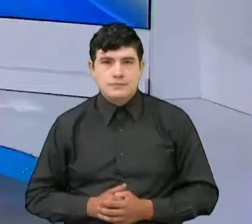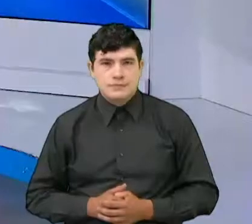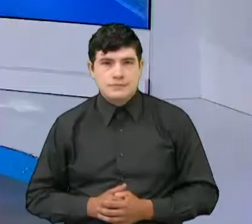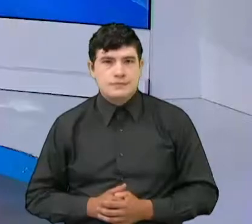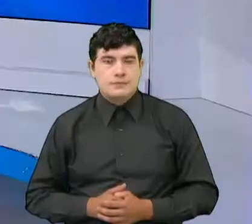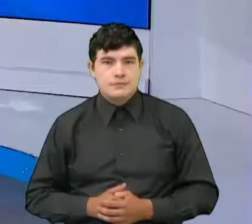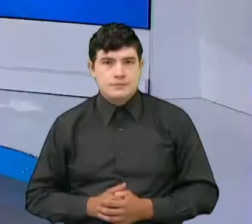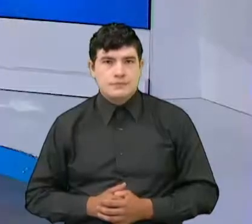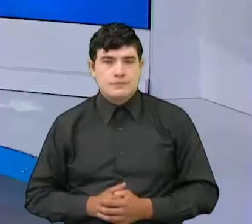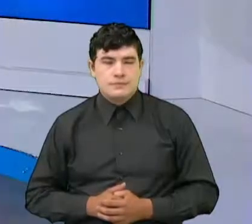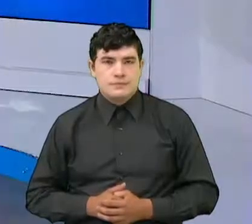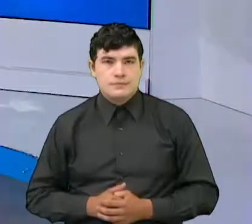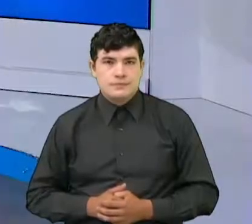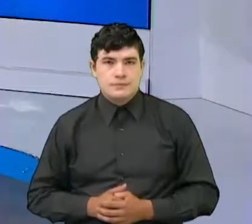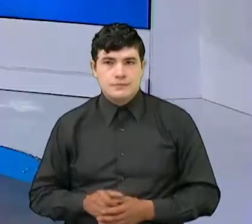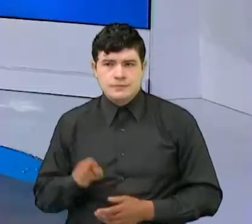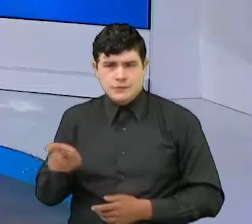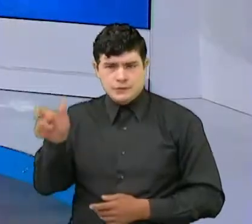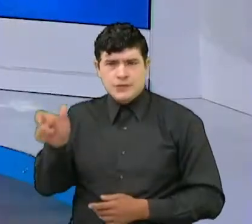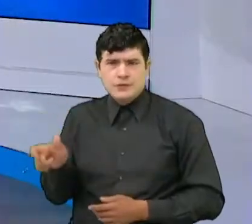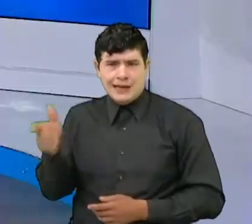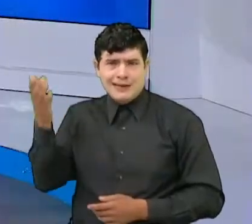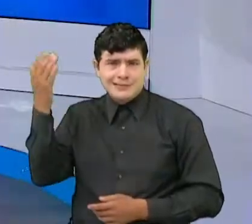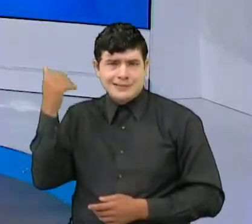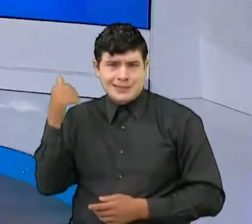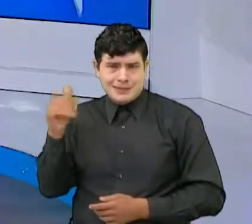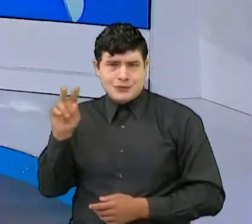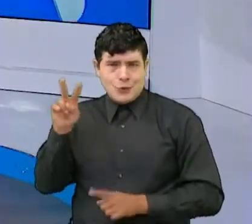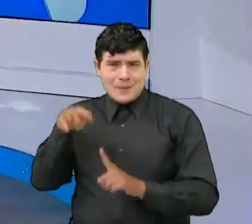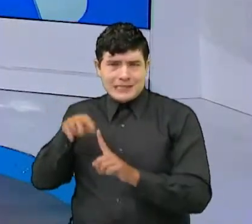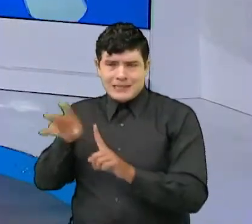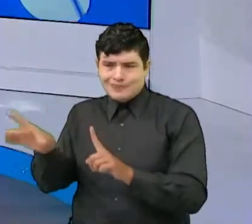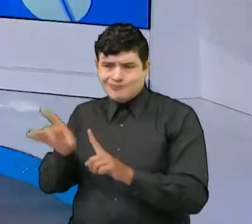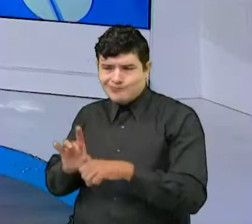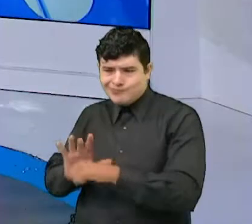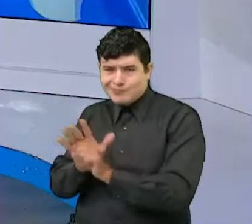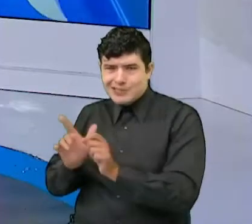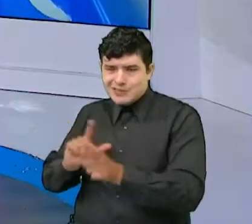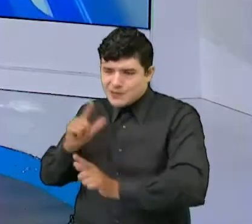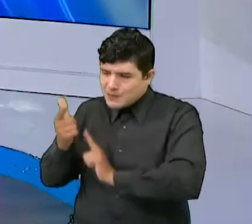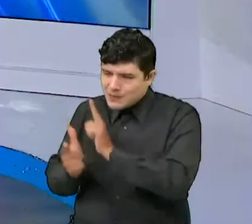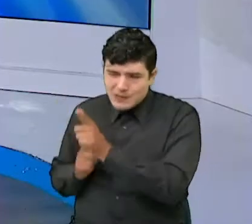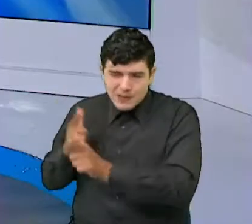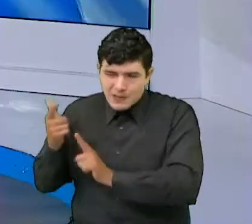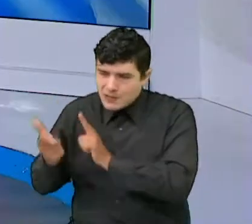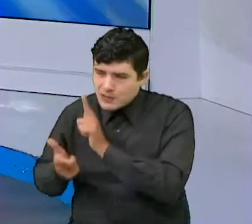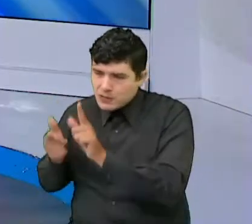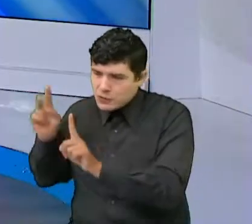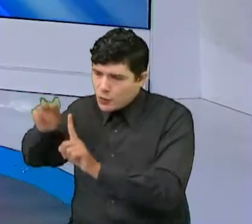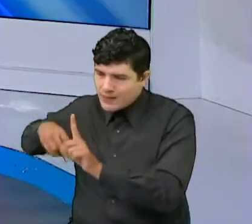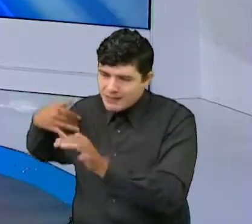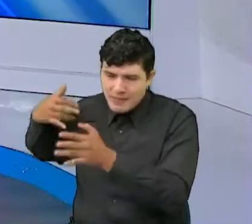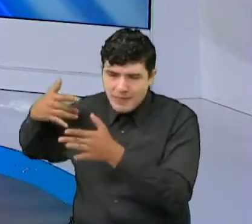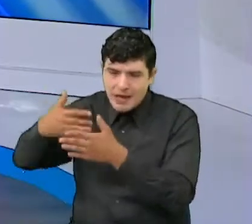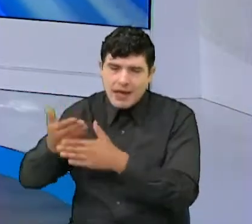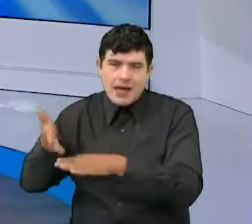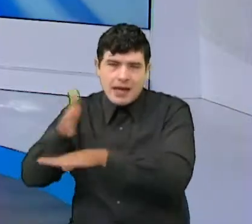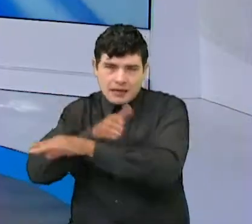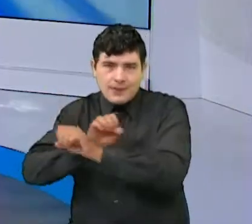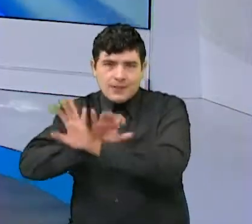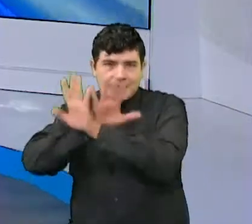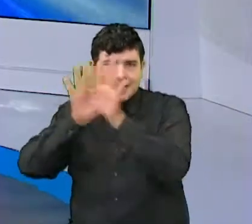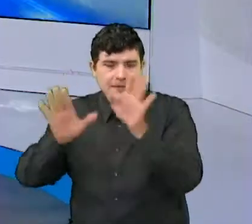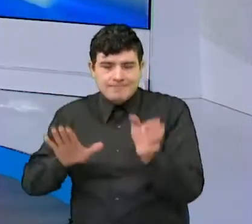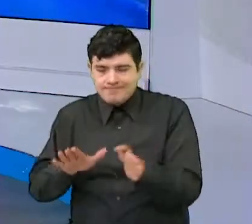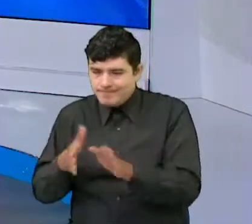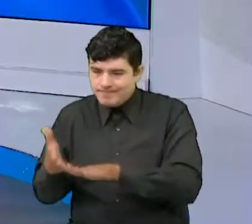Durante más de 2 meses batalló contra el COVID-19. Lamentablemente, esta mañana perdió esta batalla. Dejamos este